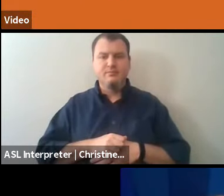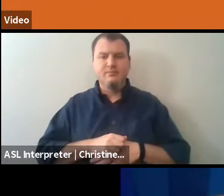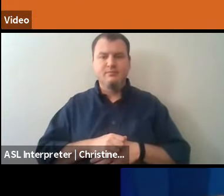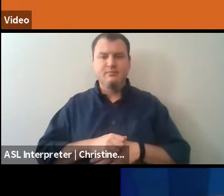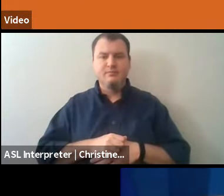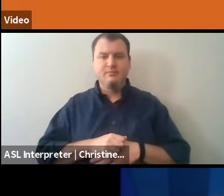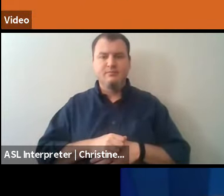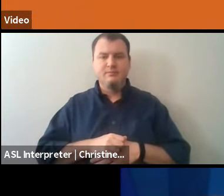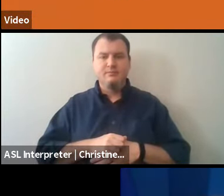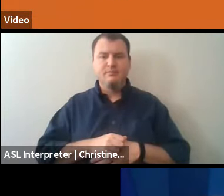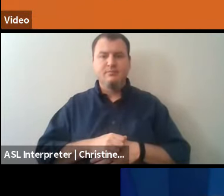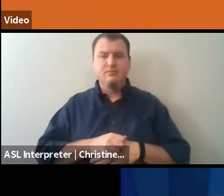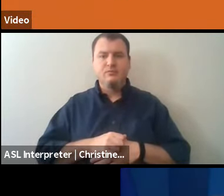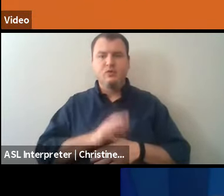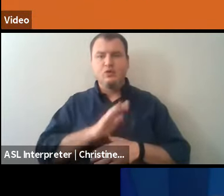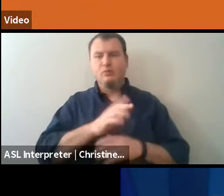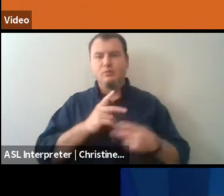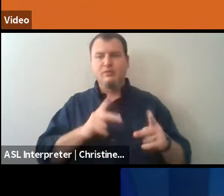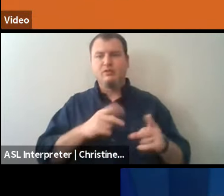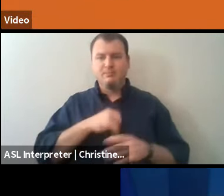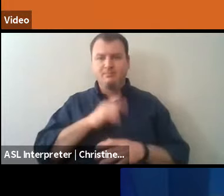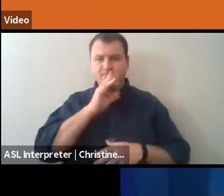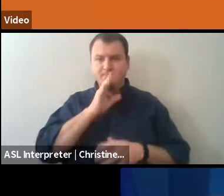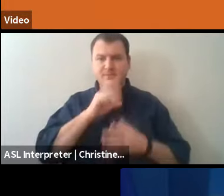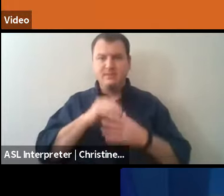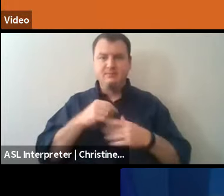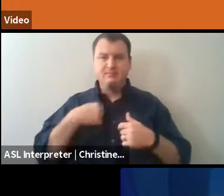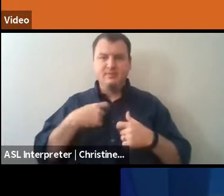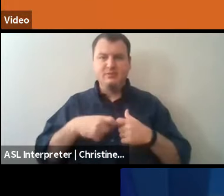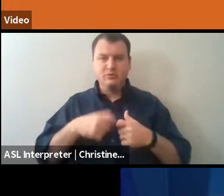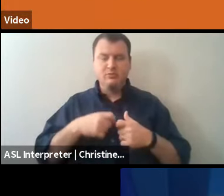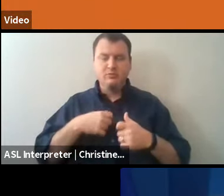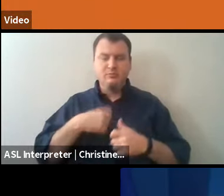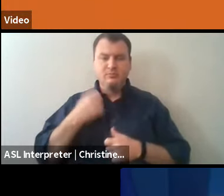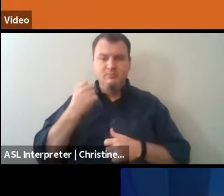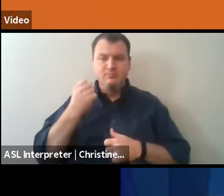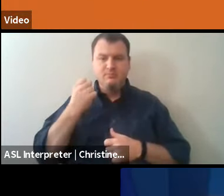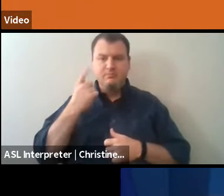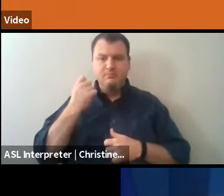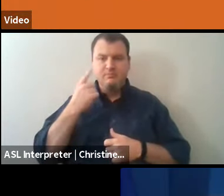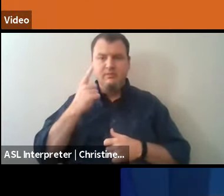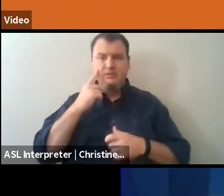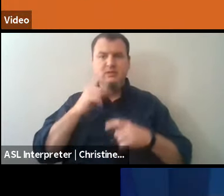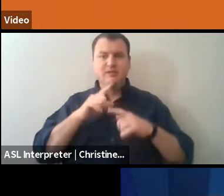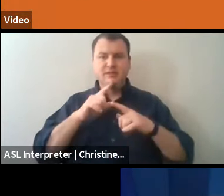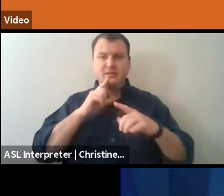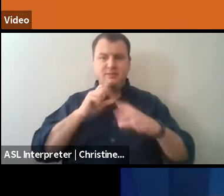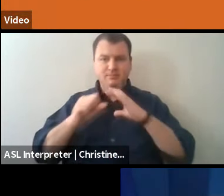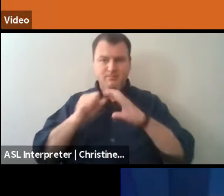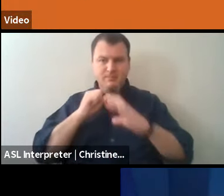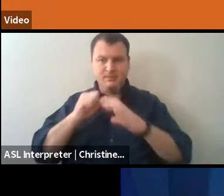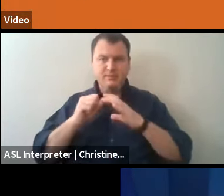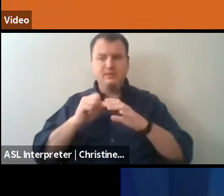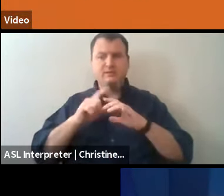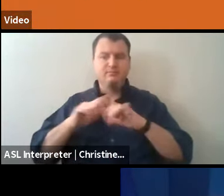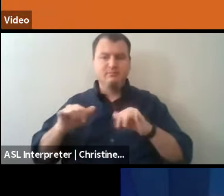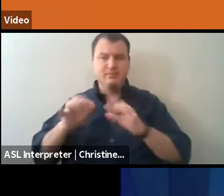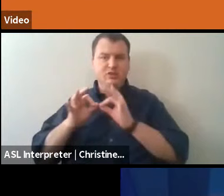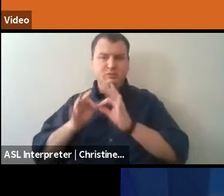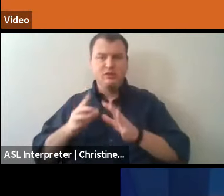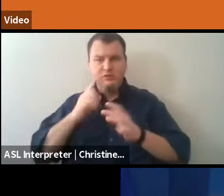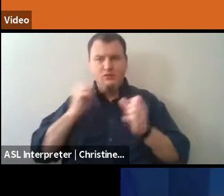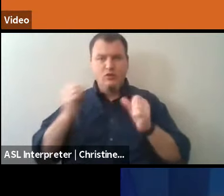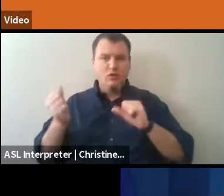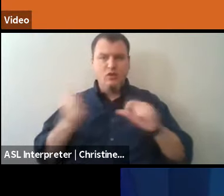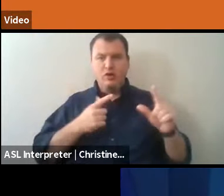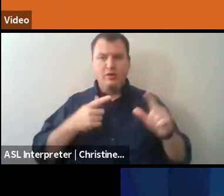español. Entiendo que hay traducción simultánea para todas las panelistas y las personas que nos